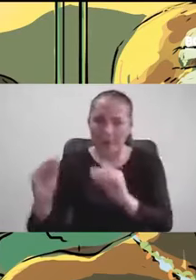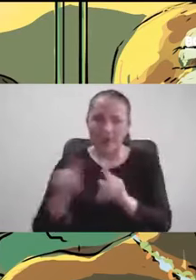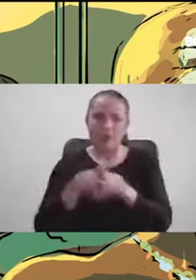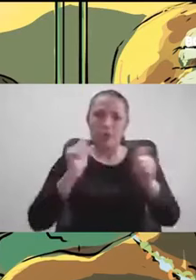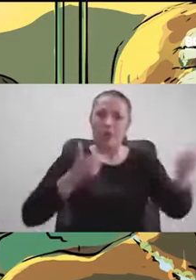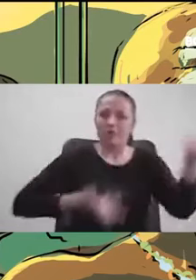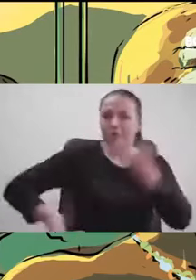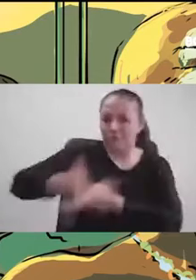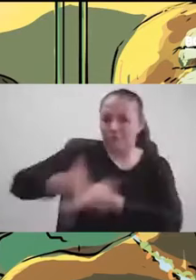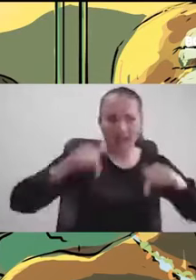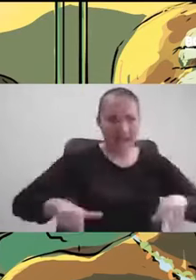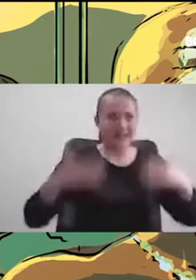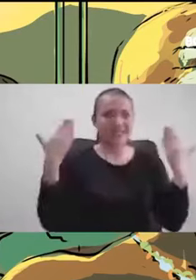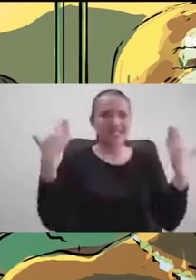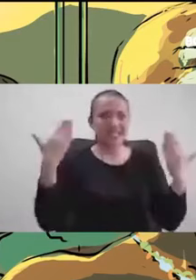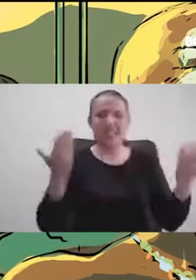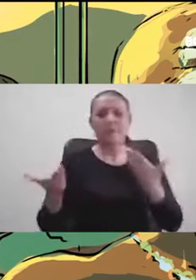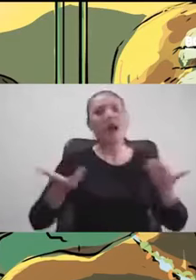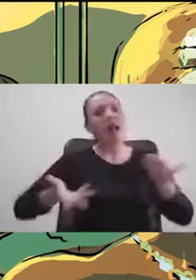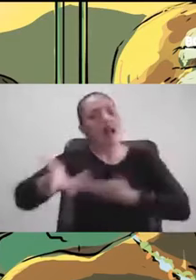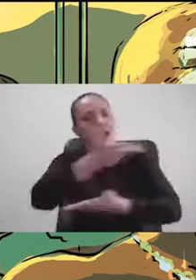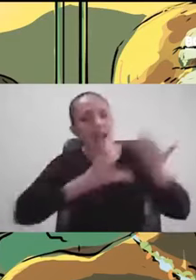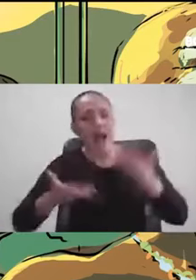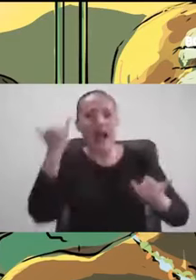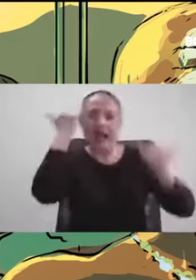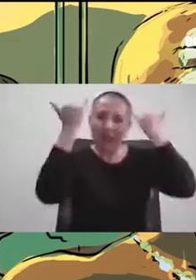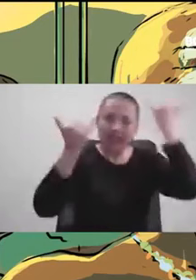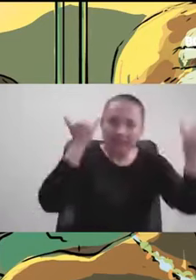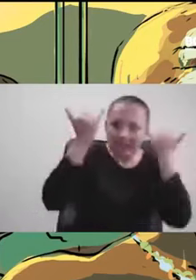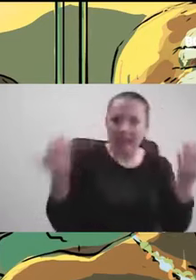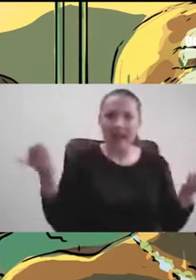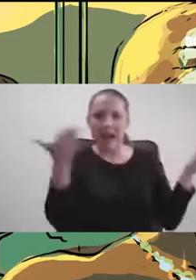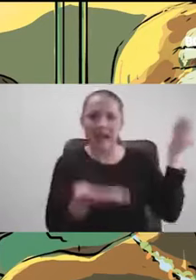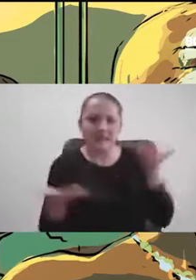de expresar libremente ideas, visiones, creaciones.